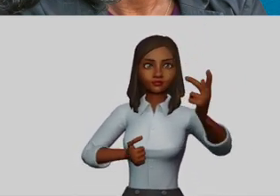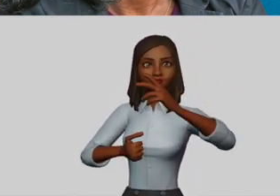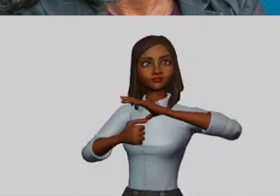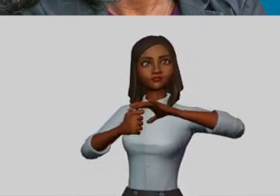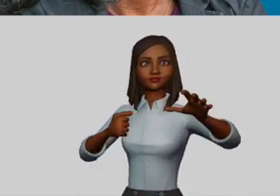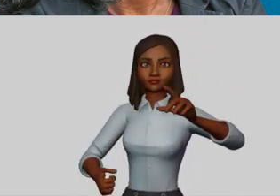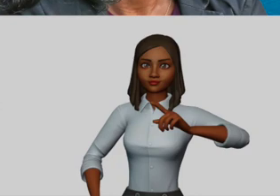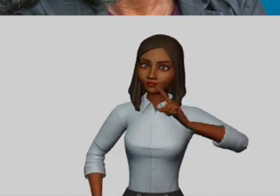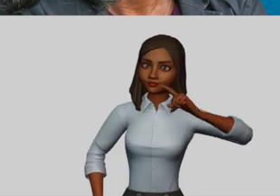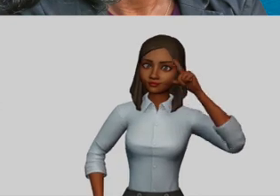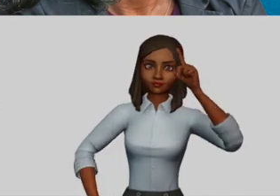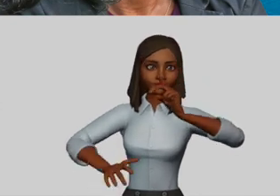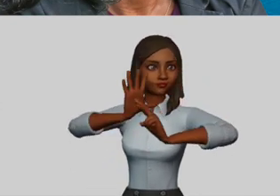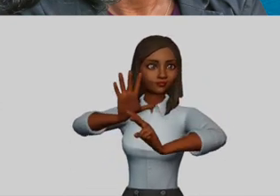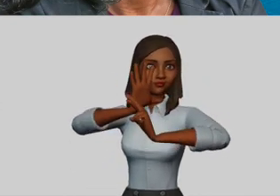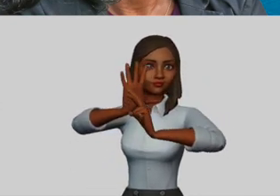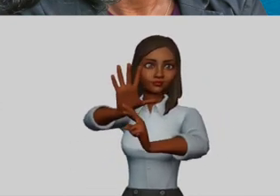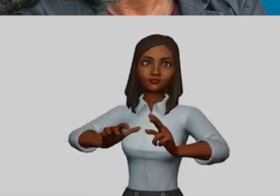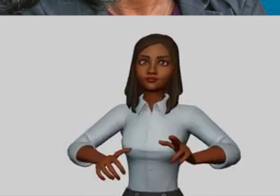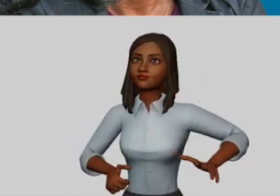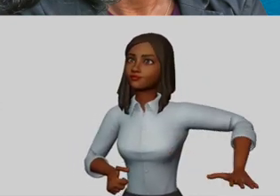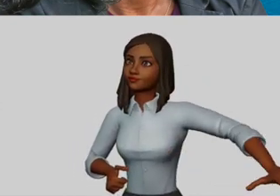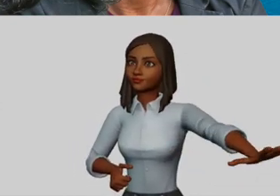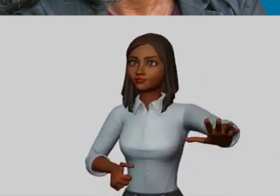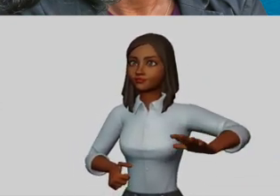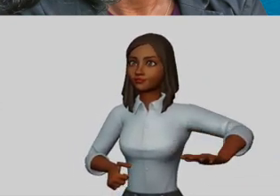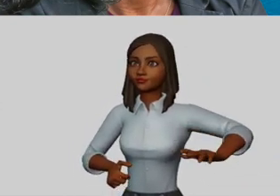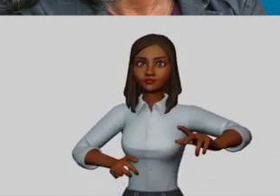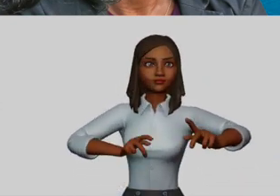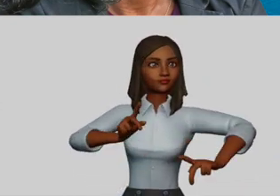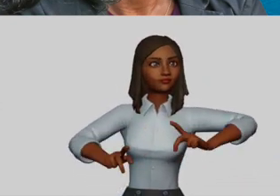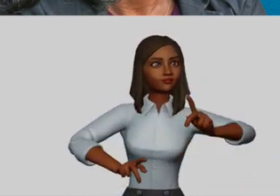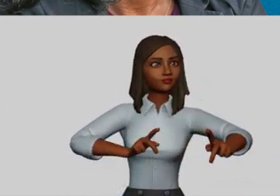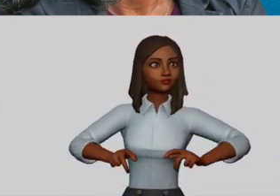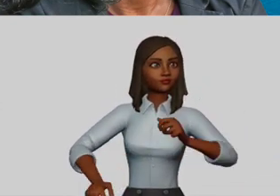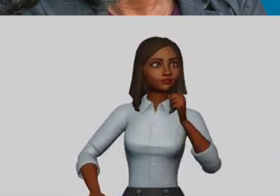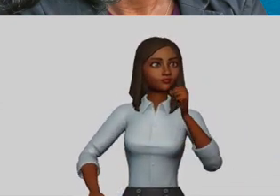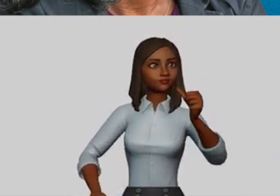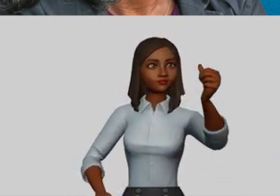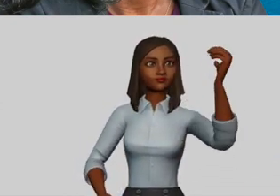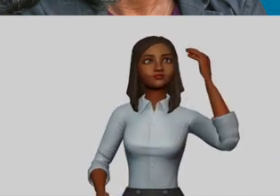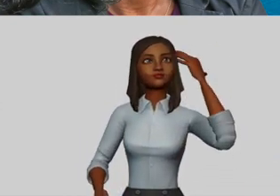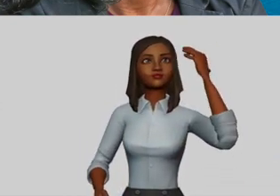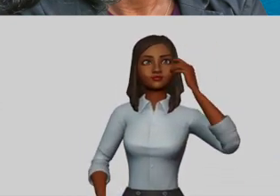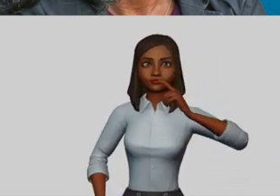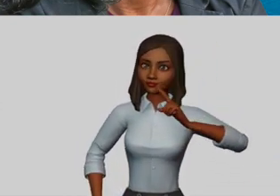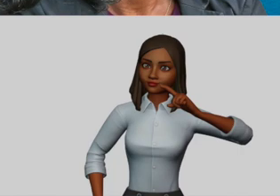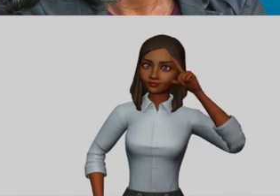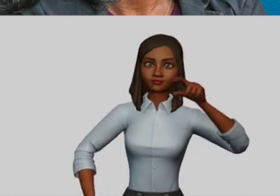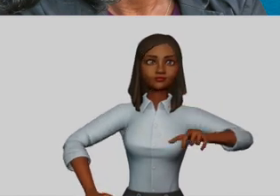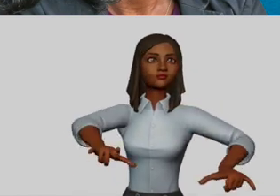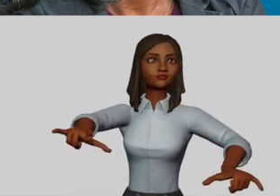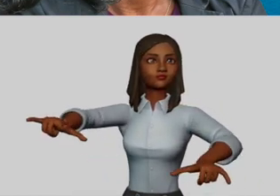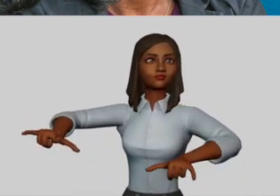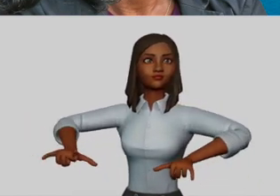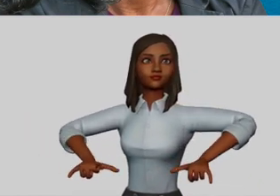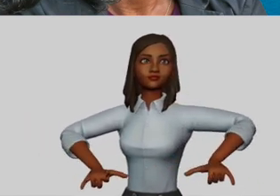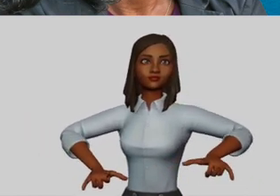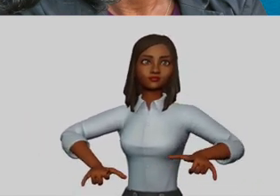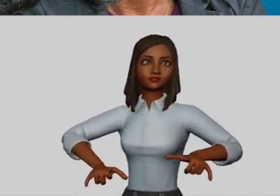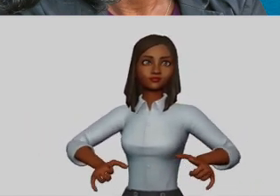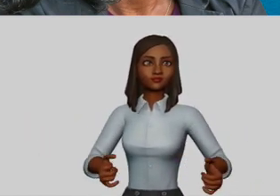cuando las personas del staff del censo llegaban a las casas y preguntaban, era, ¿aquí vive alguien anormal?